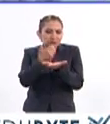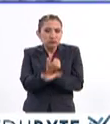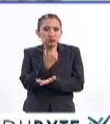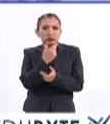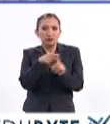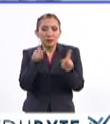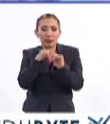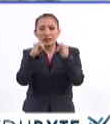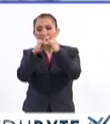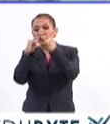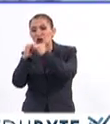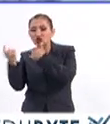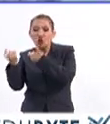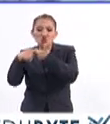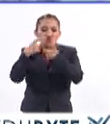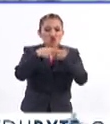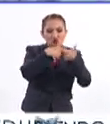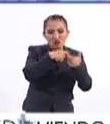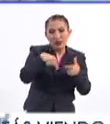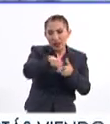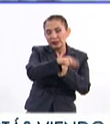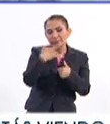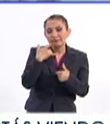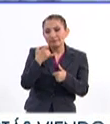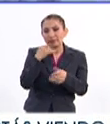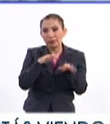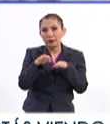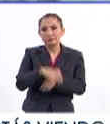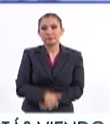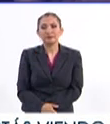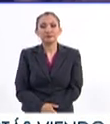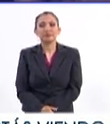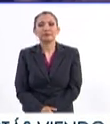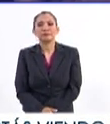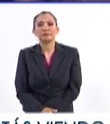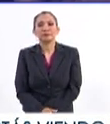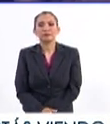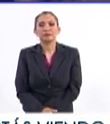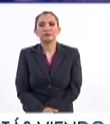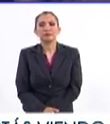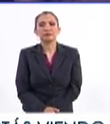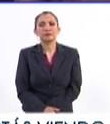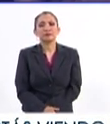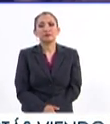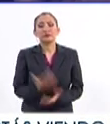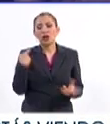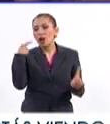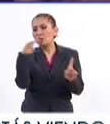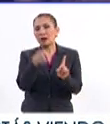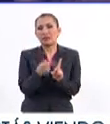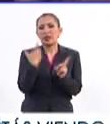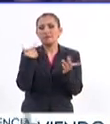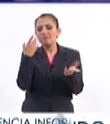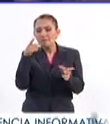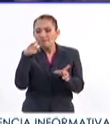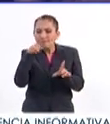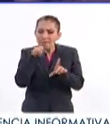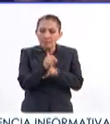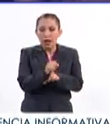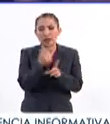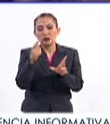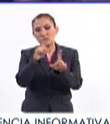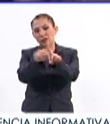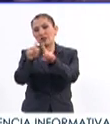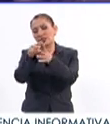digamos, instituciones que se han sumado a este esfuerzo, ¿no? También. En realidad, el objetivo, la meta